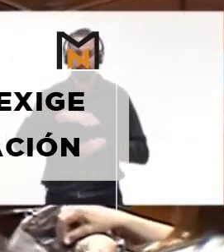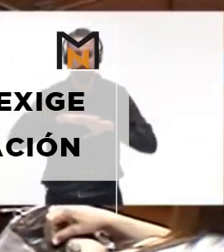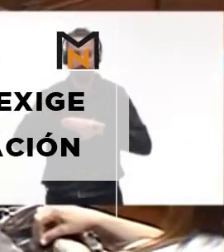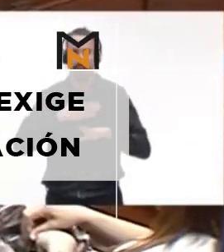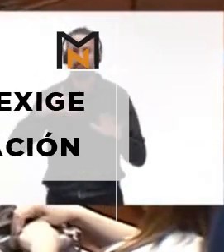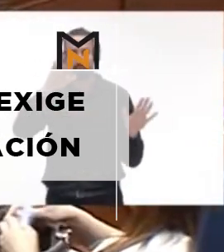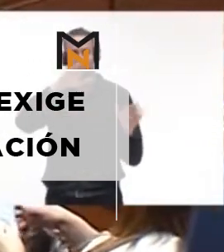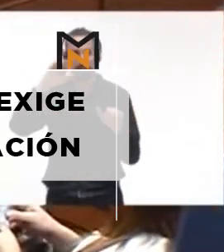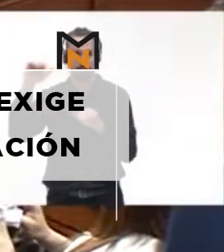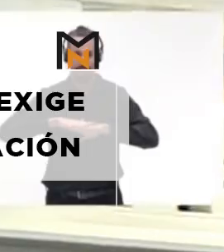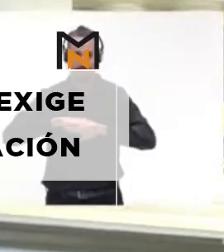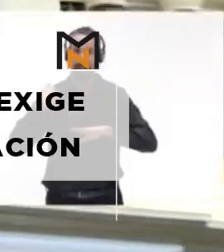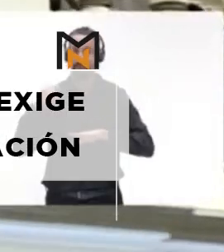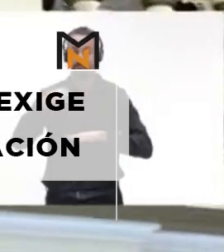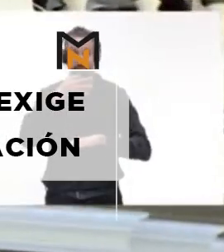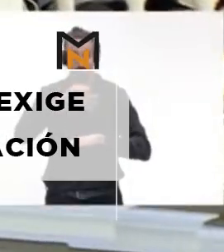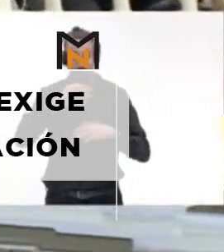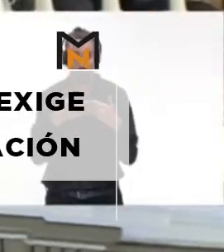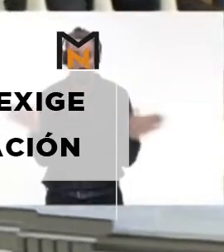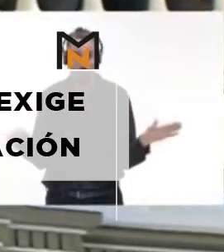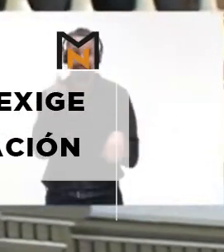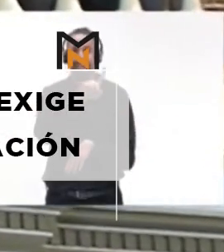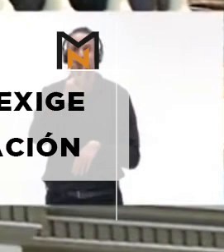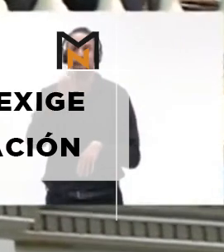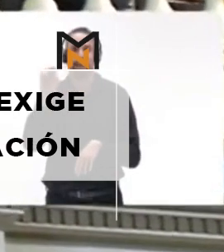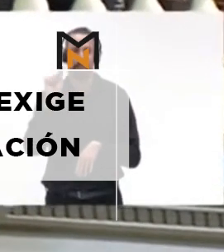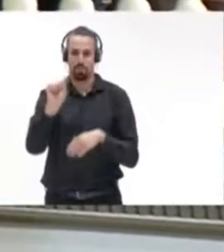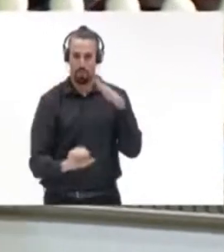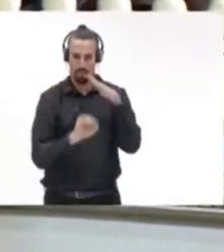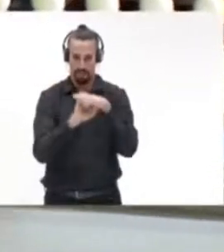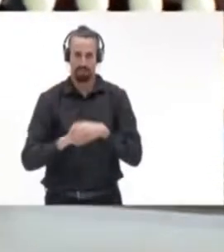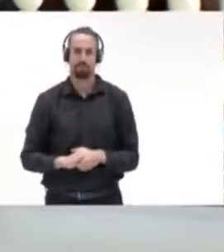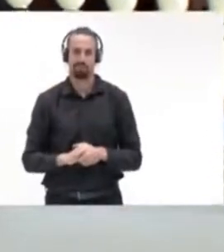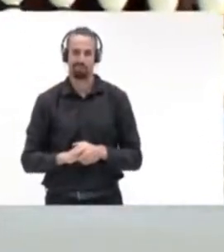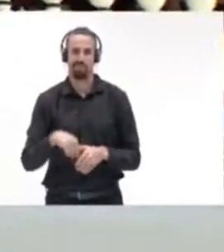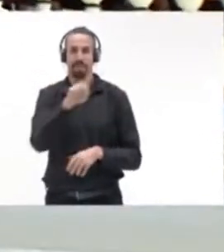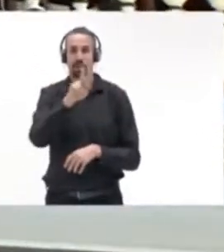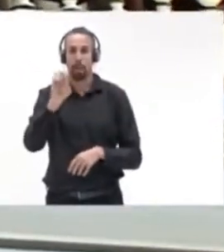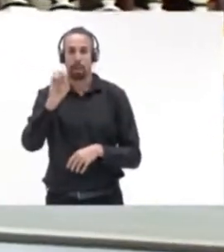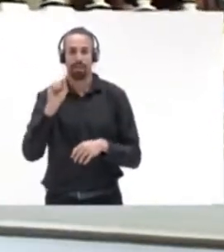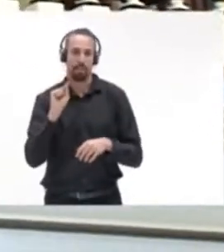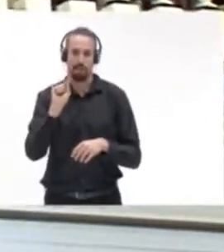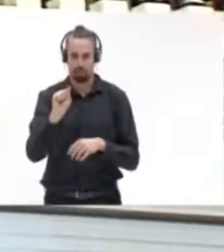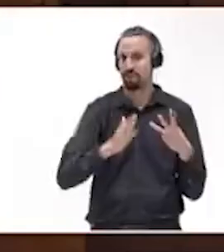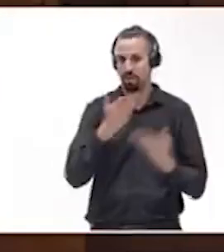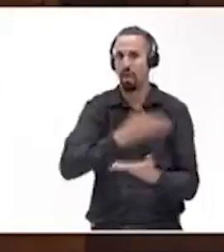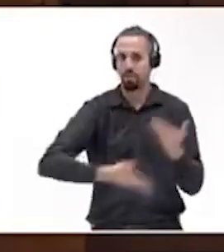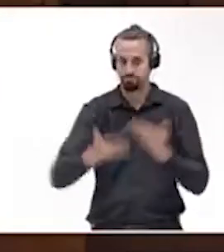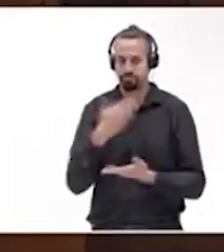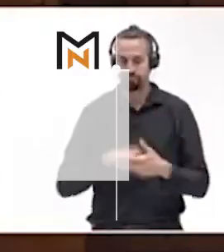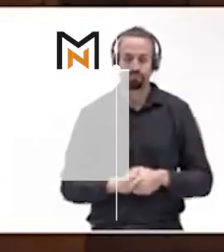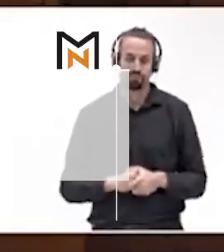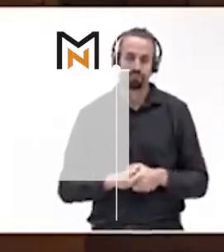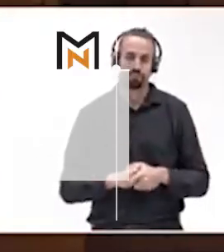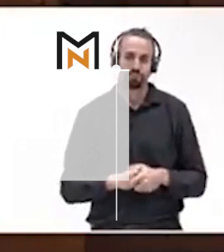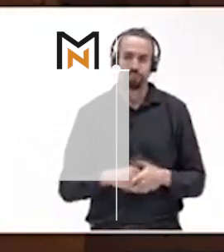mayor autogobierno al estado y dejó Claro que es ahora cuando el pueblo palmero está teniendo certezas tras la erupción volcánica Todos